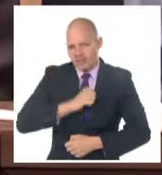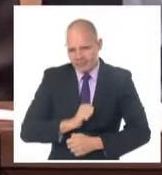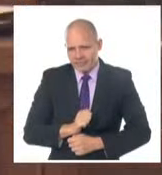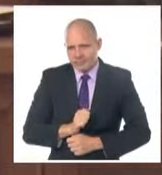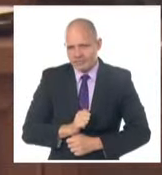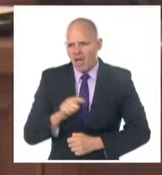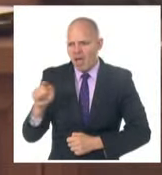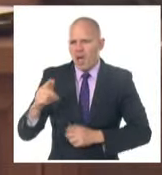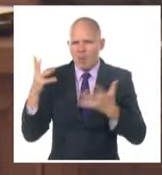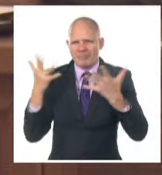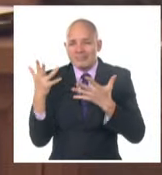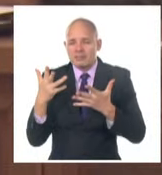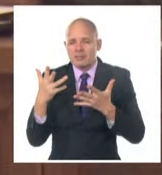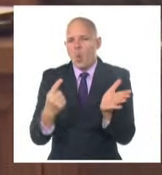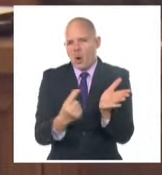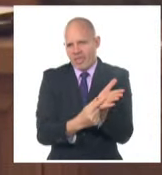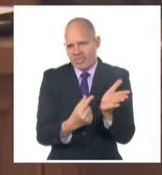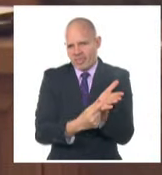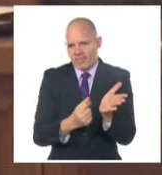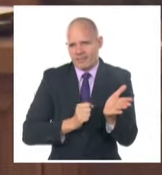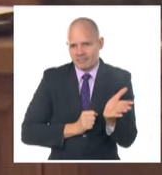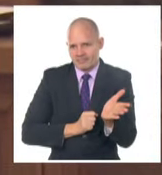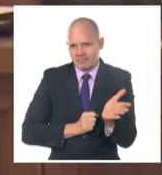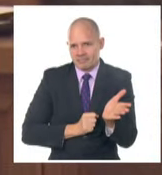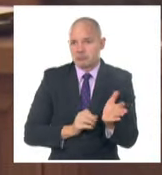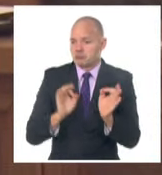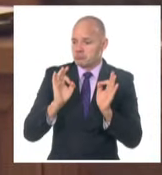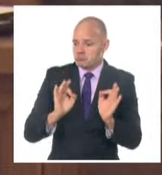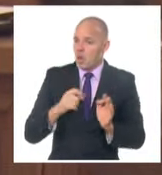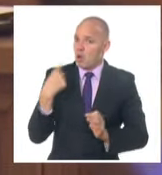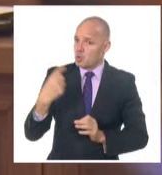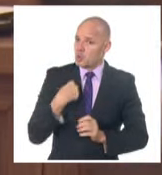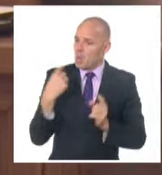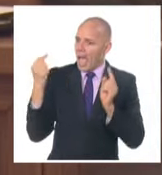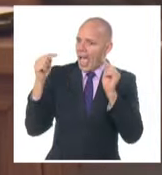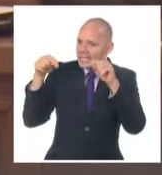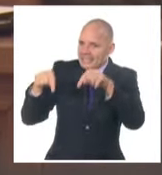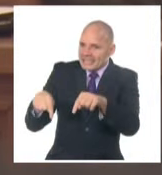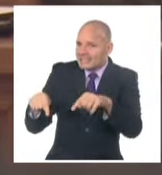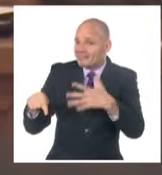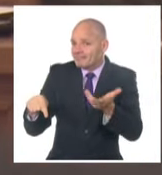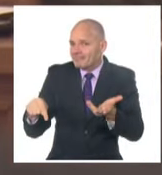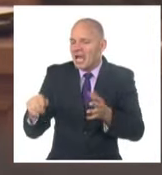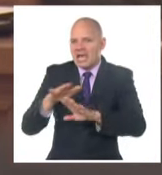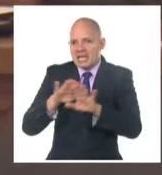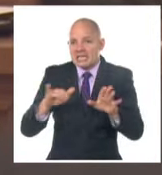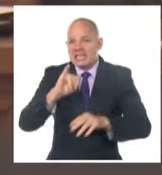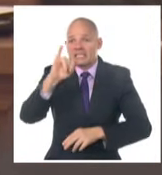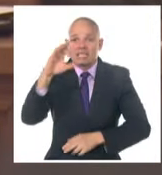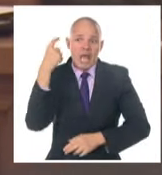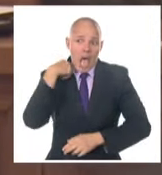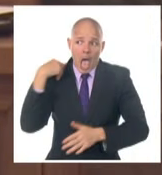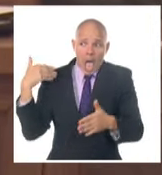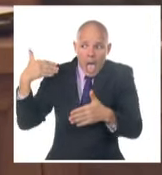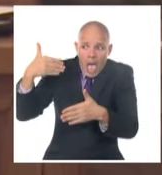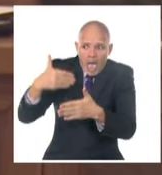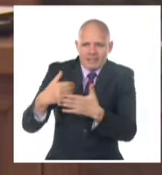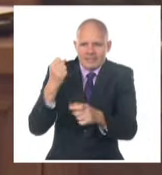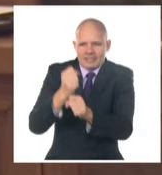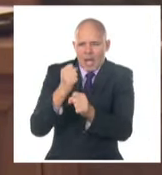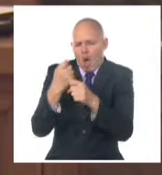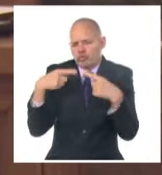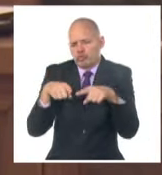Arribamos a esta 19 cumbre tras más de 6 décadas de esfuerzo conjunto para preservar la unidad